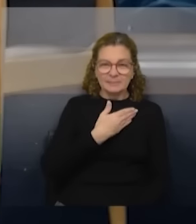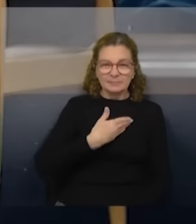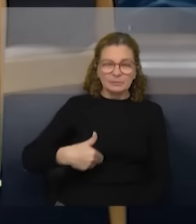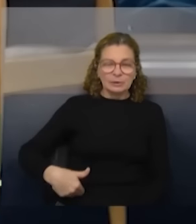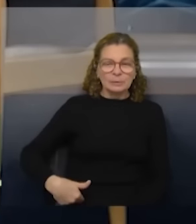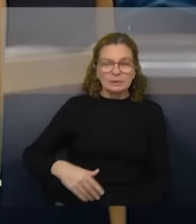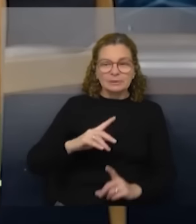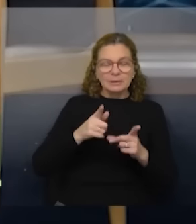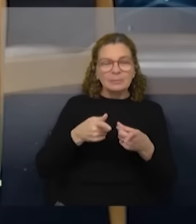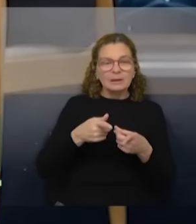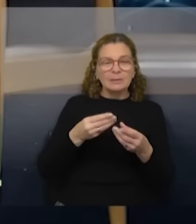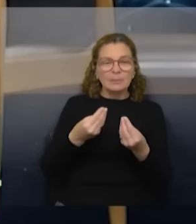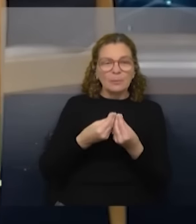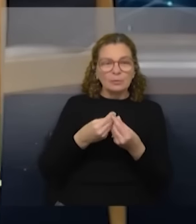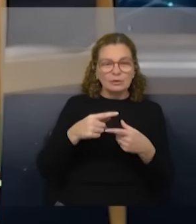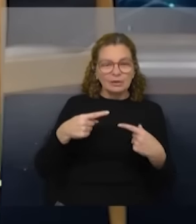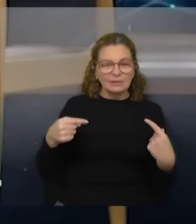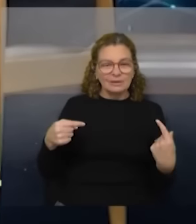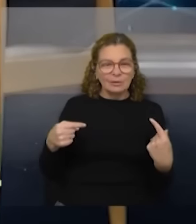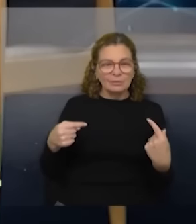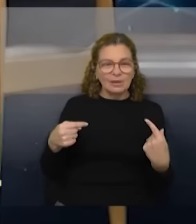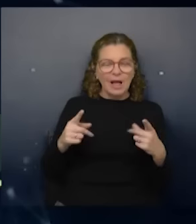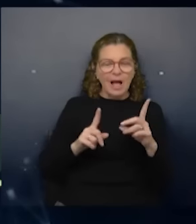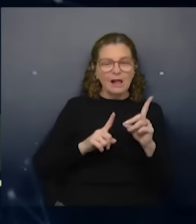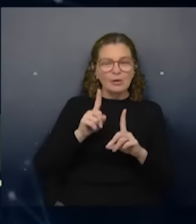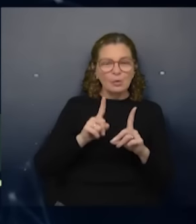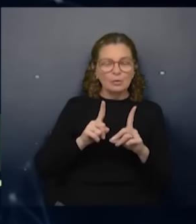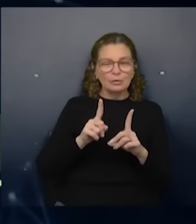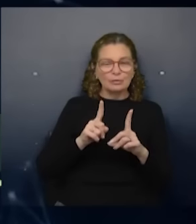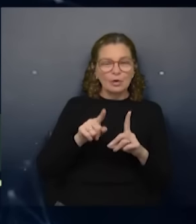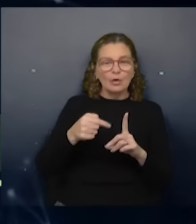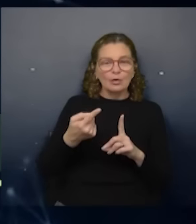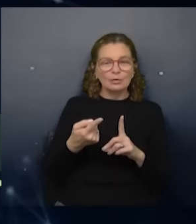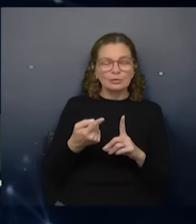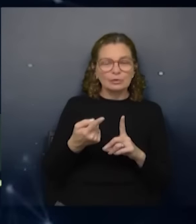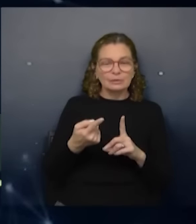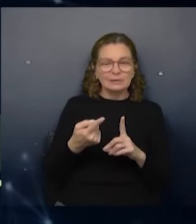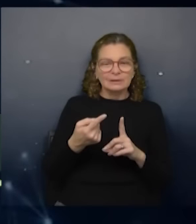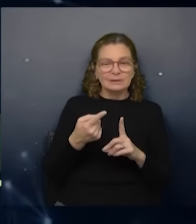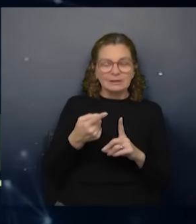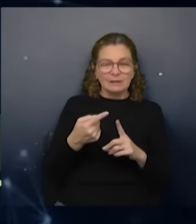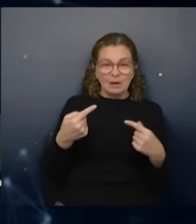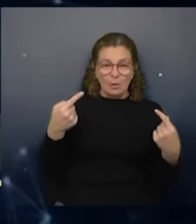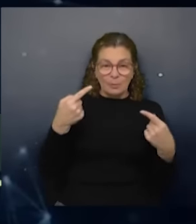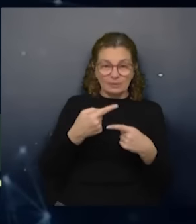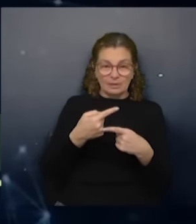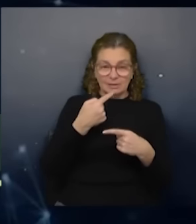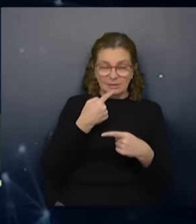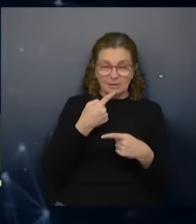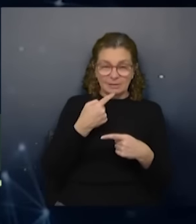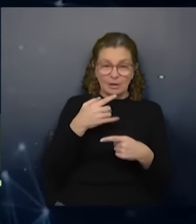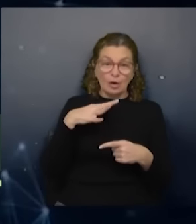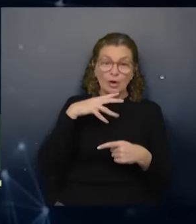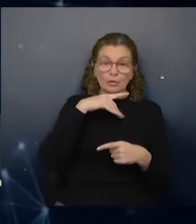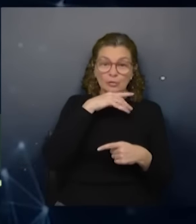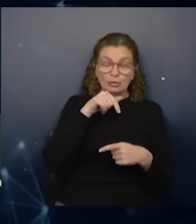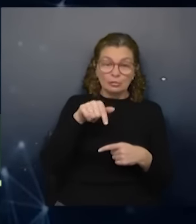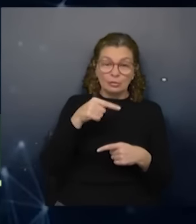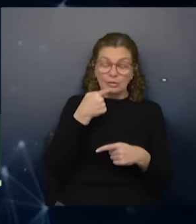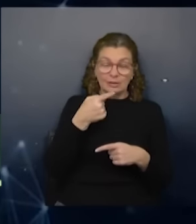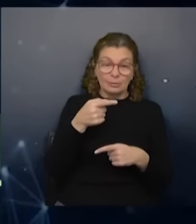ha tenido además de de todas esas esos aspectos algunos eh otros aspectos que desde la oposición se se tia de corrupción Yo sé que